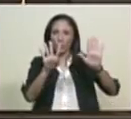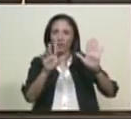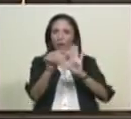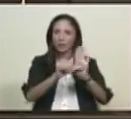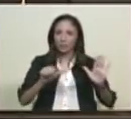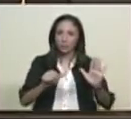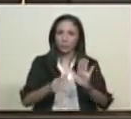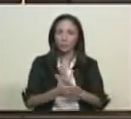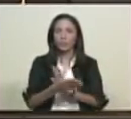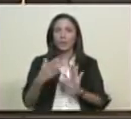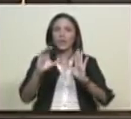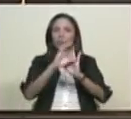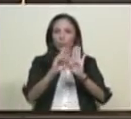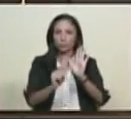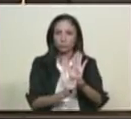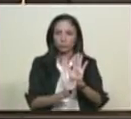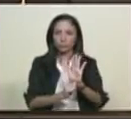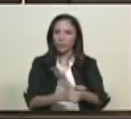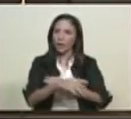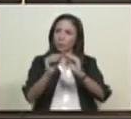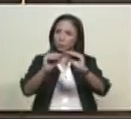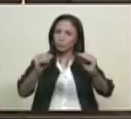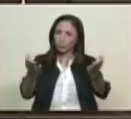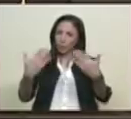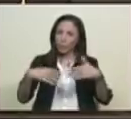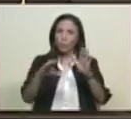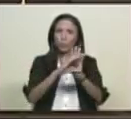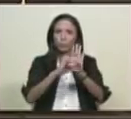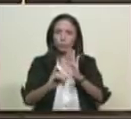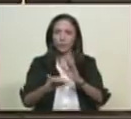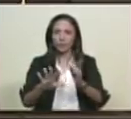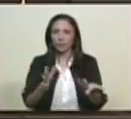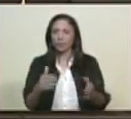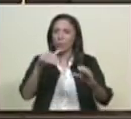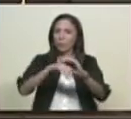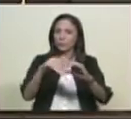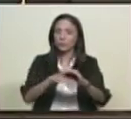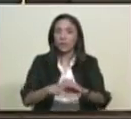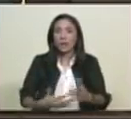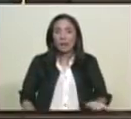No había otra cosa que hacer. No había otro camino.